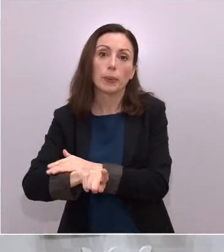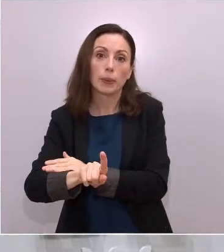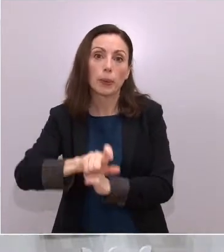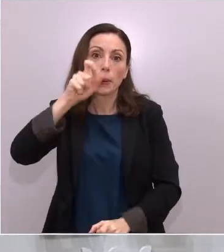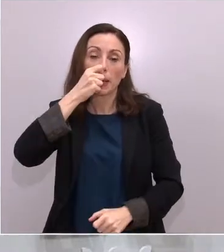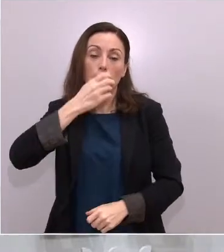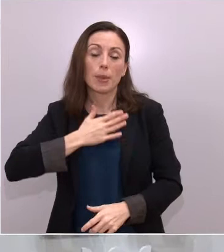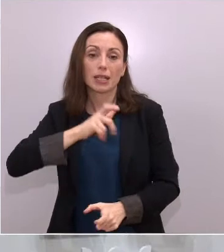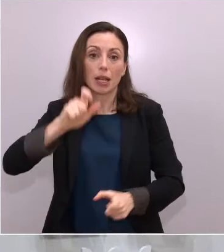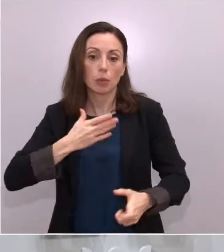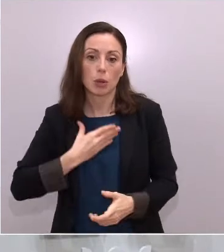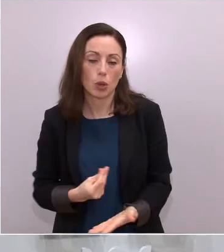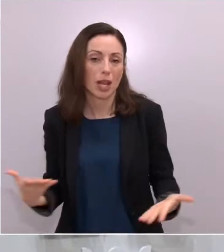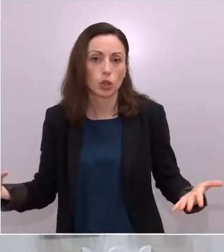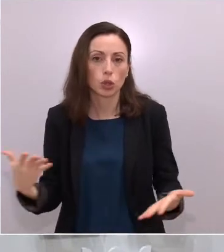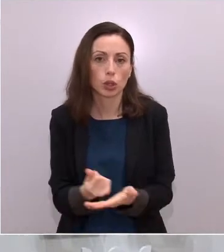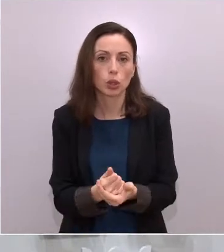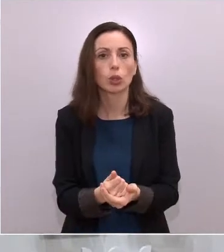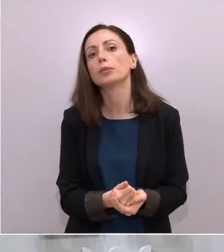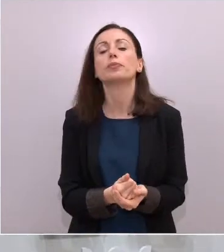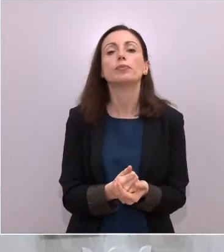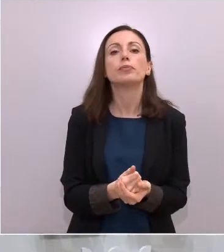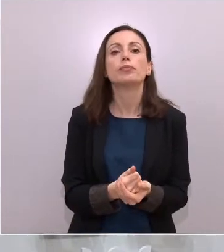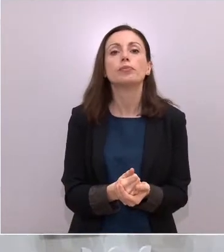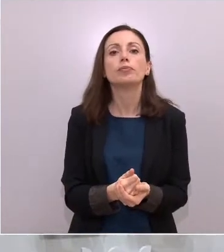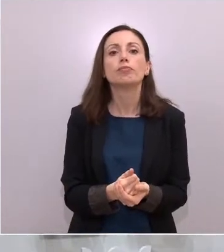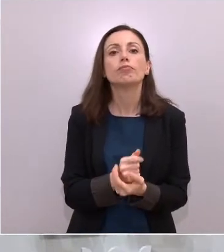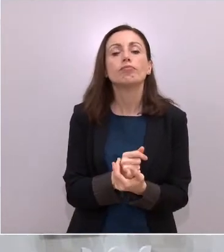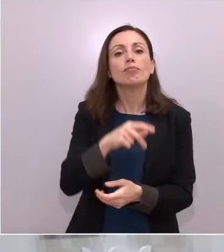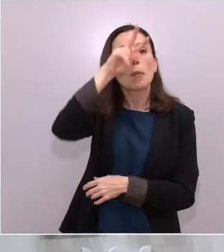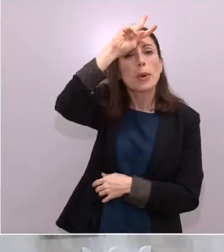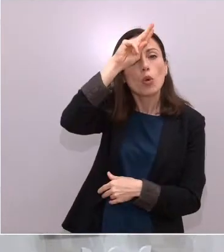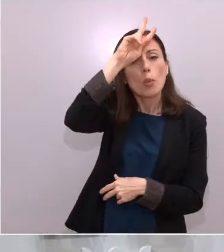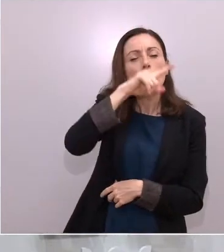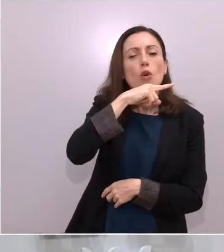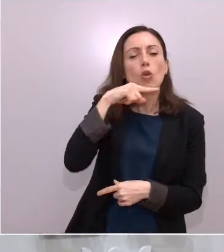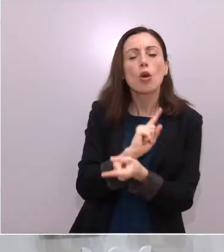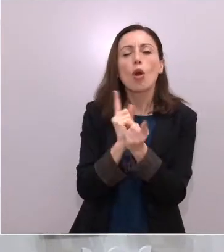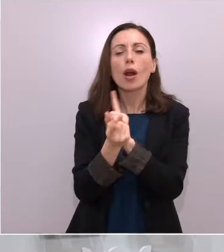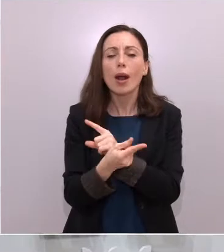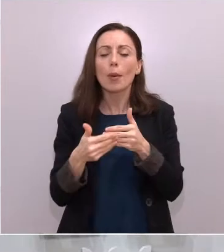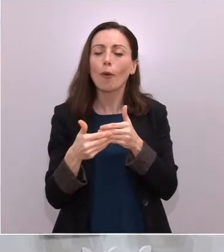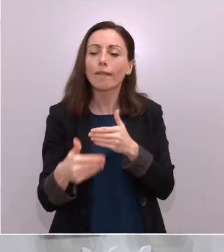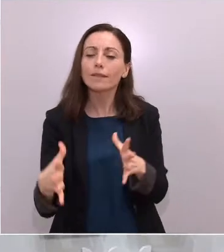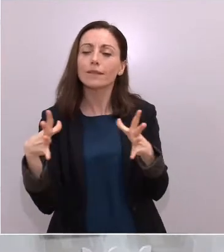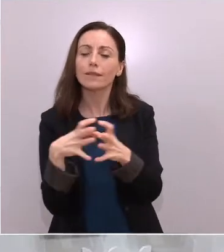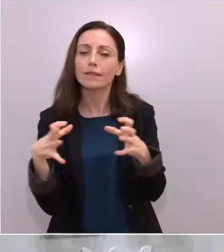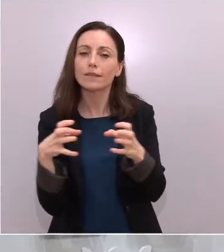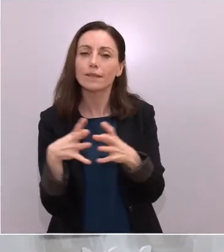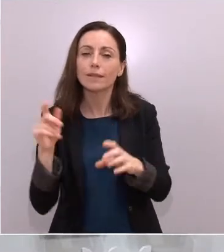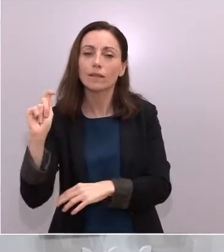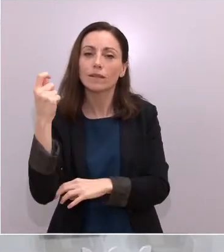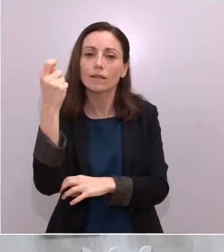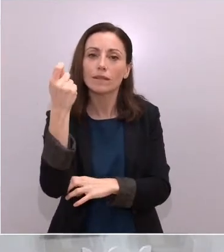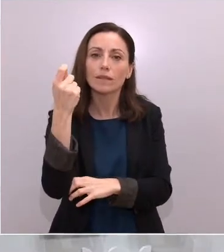murcianos, de todos. Cambiar preocupación y dolor por futuro e ilusión. Nadie puede quedar